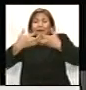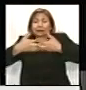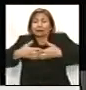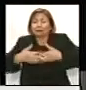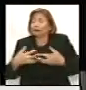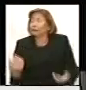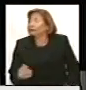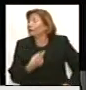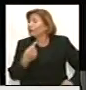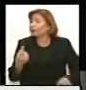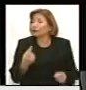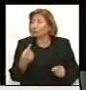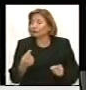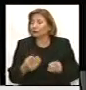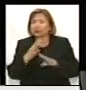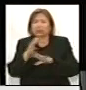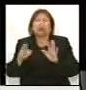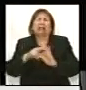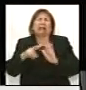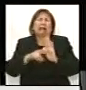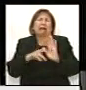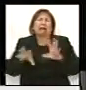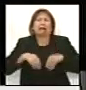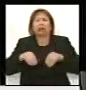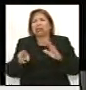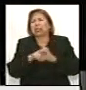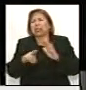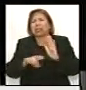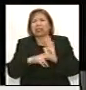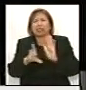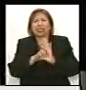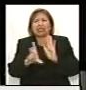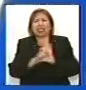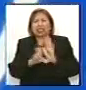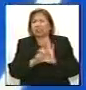basta solamente aprobar las leyes. Estas leyes tienen que acatarse y tienen que hacerse cumplir.